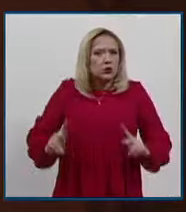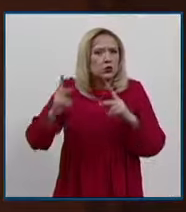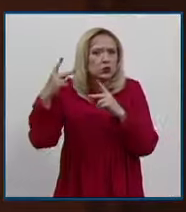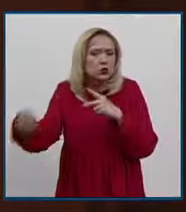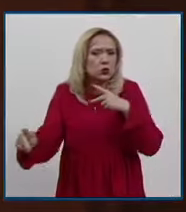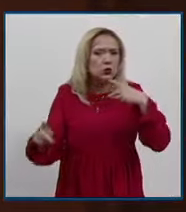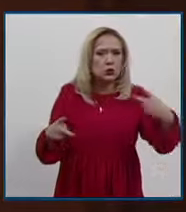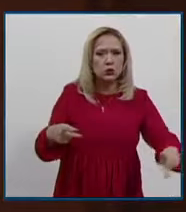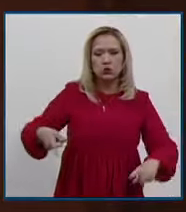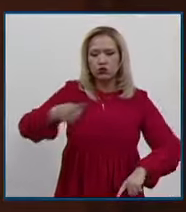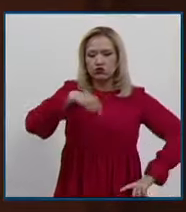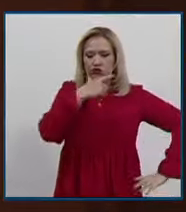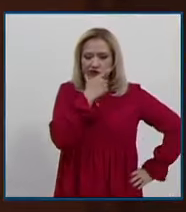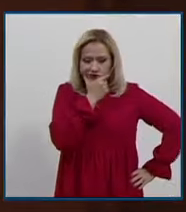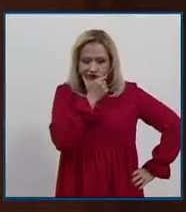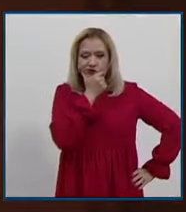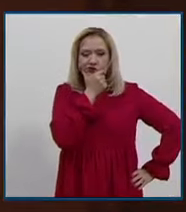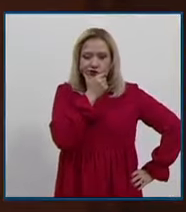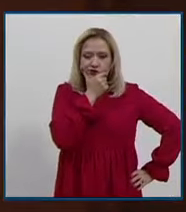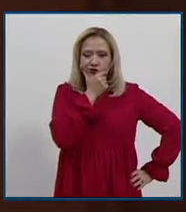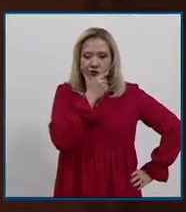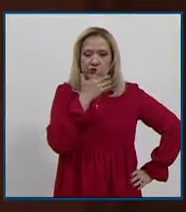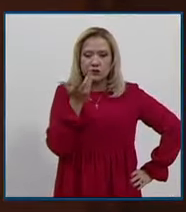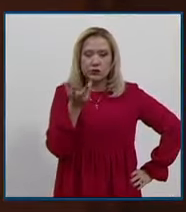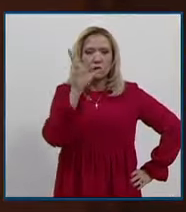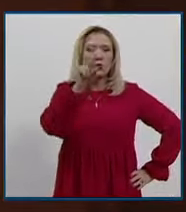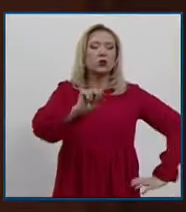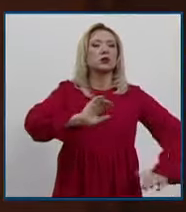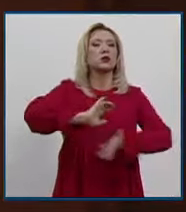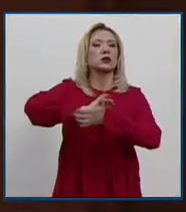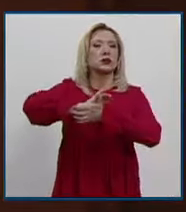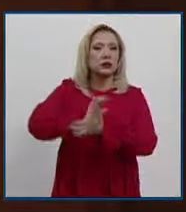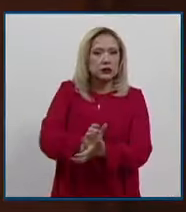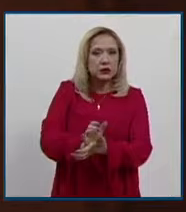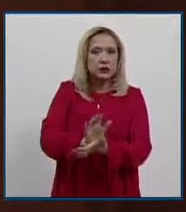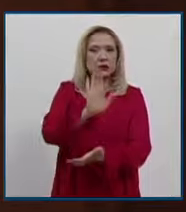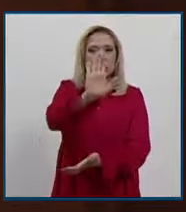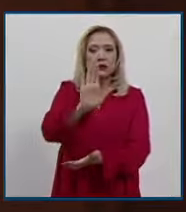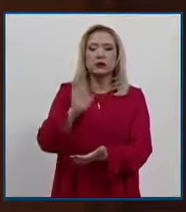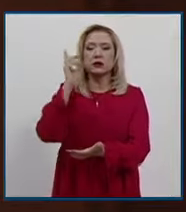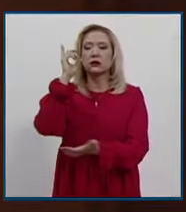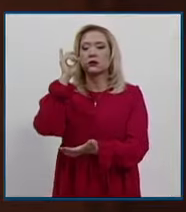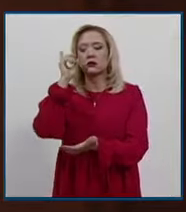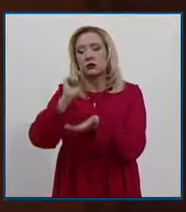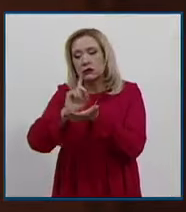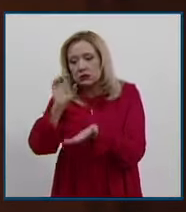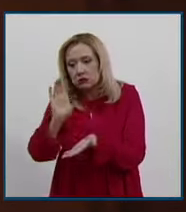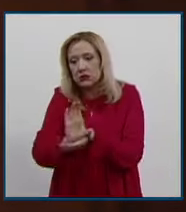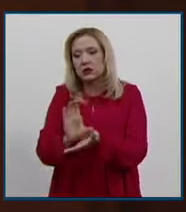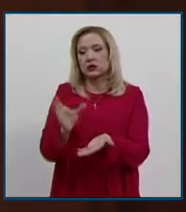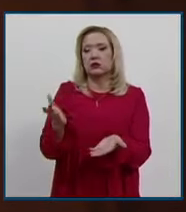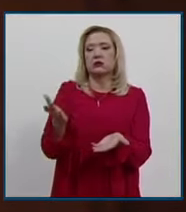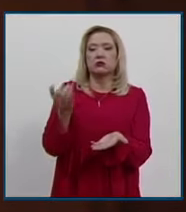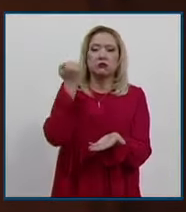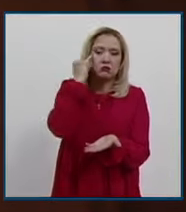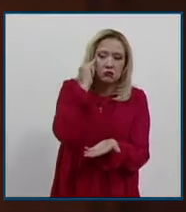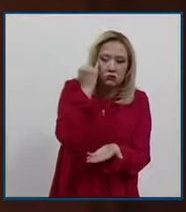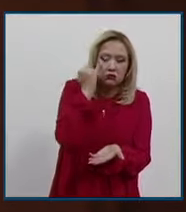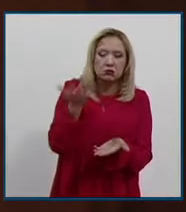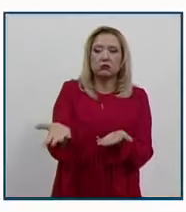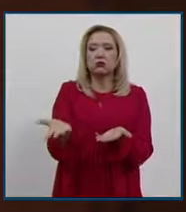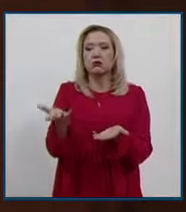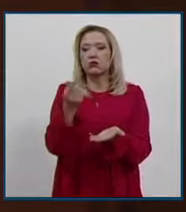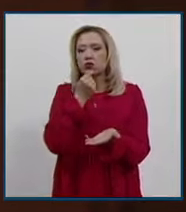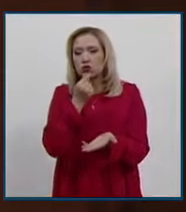diferenciados para poder combatir la discriminación interseccional y la desigualdad estructural para impartir